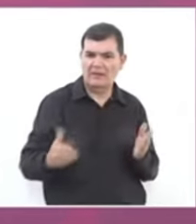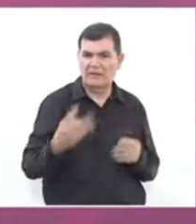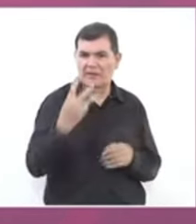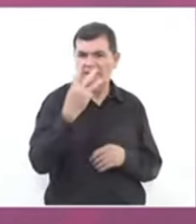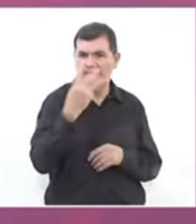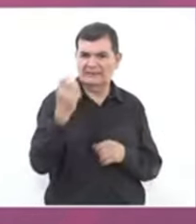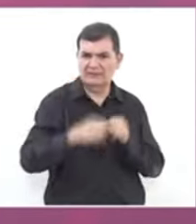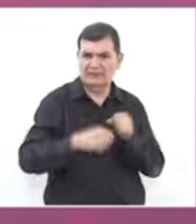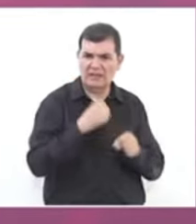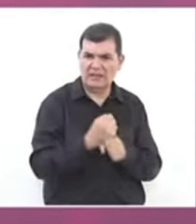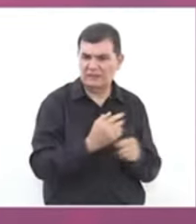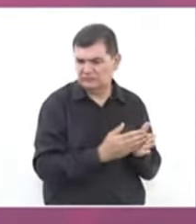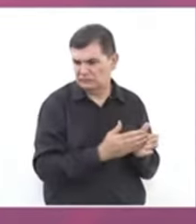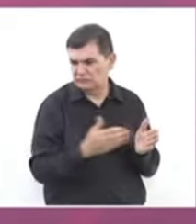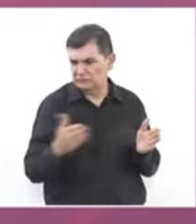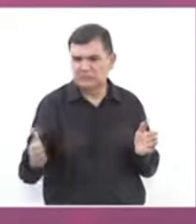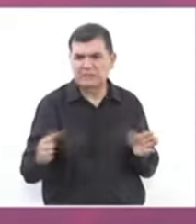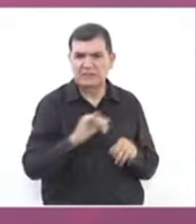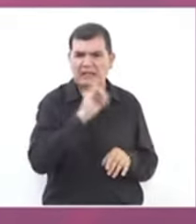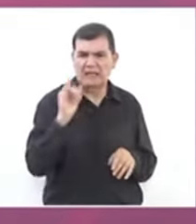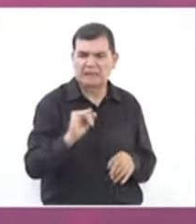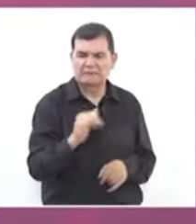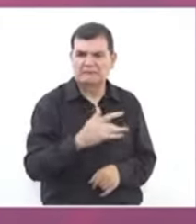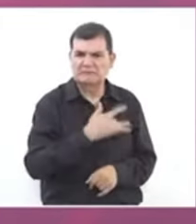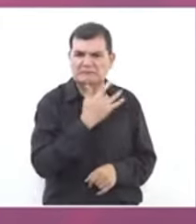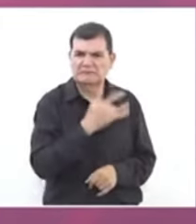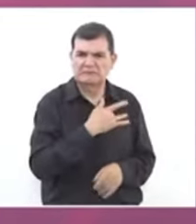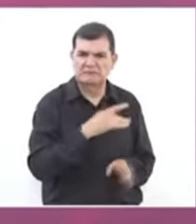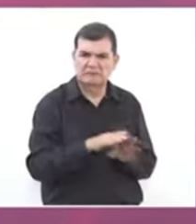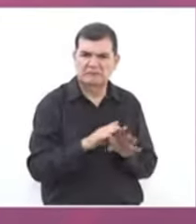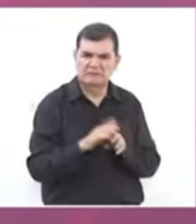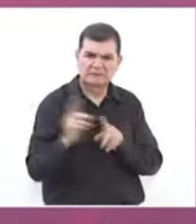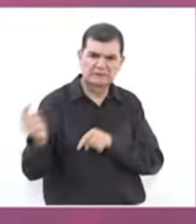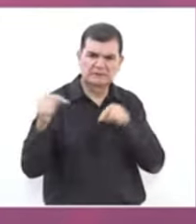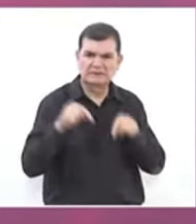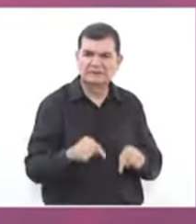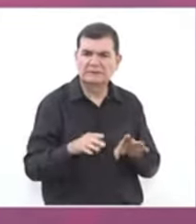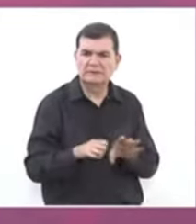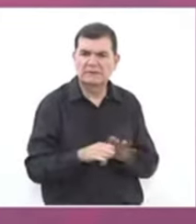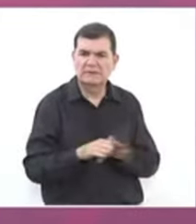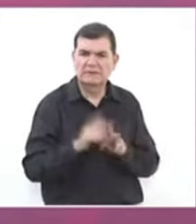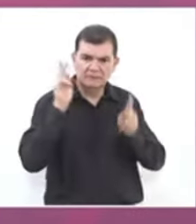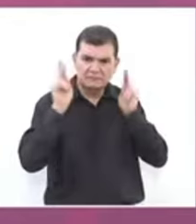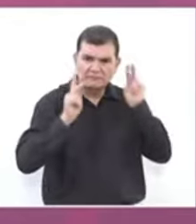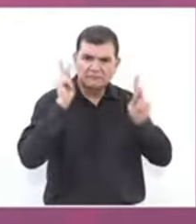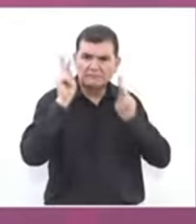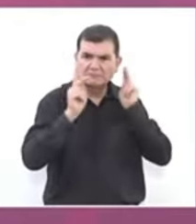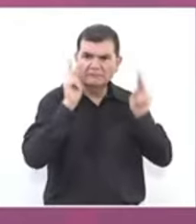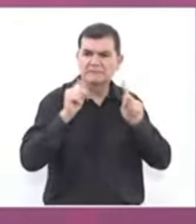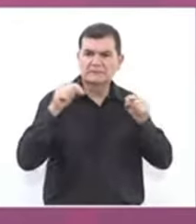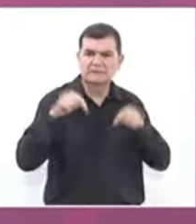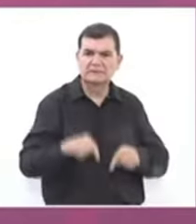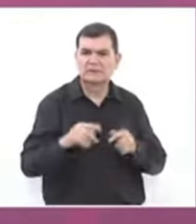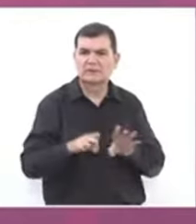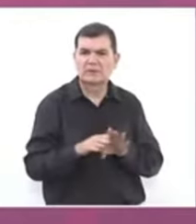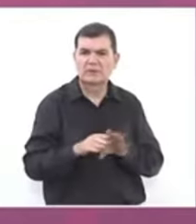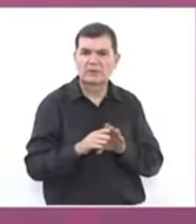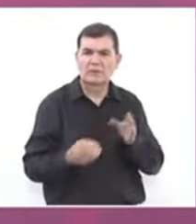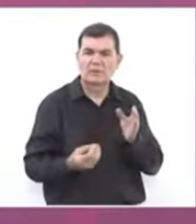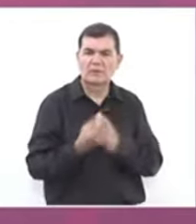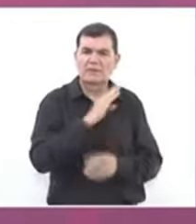3 siglos, se tomaron la molestia de venir a México a visitar a la Nueva